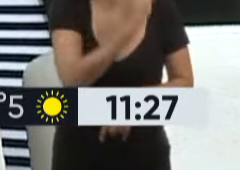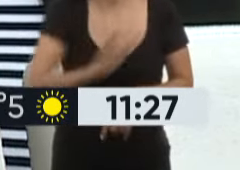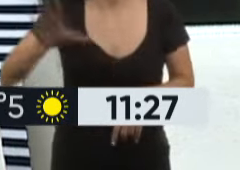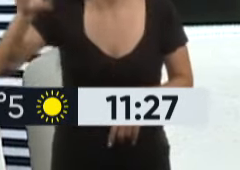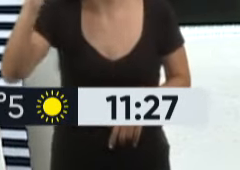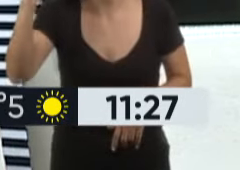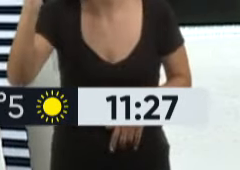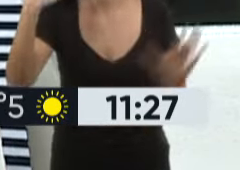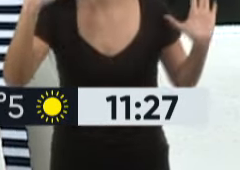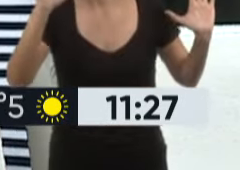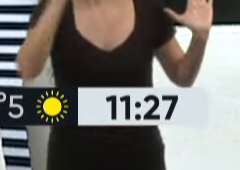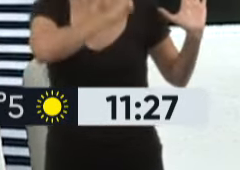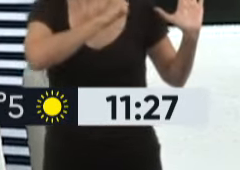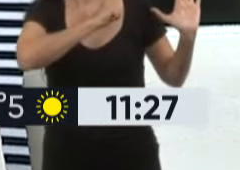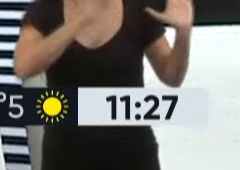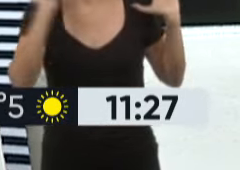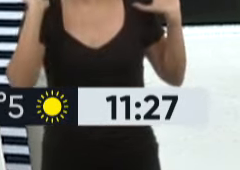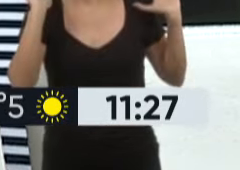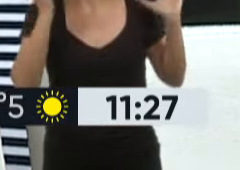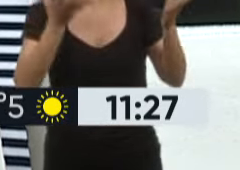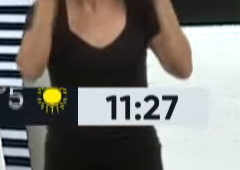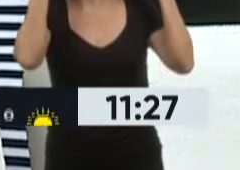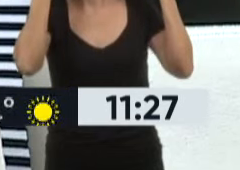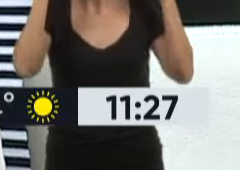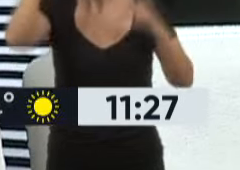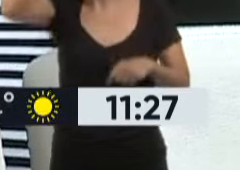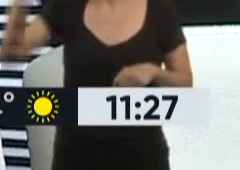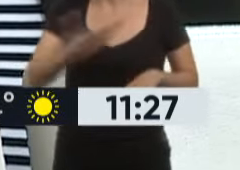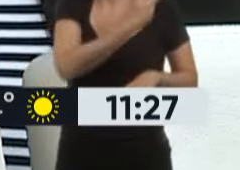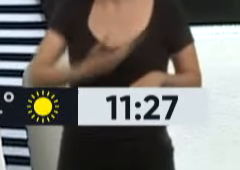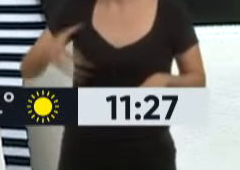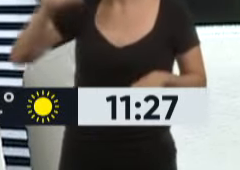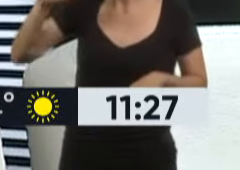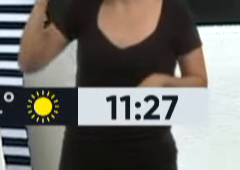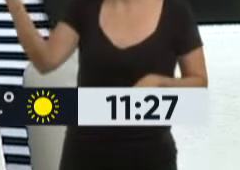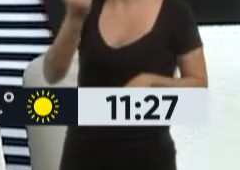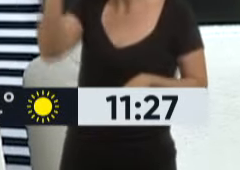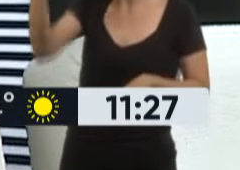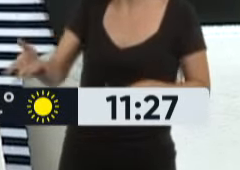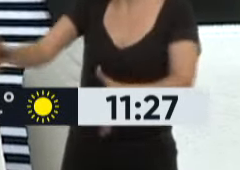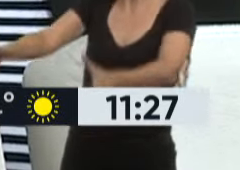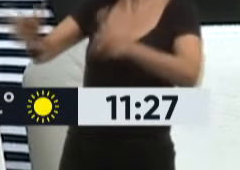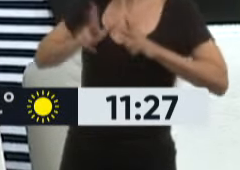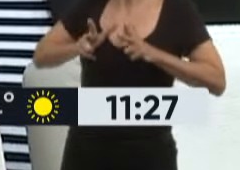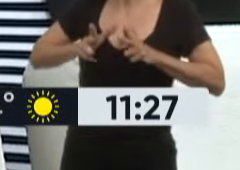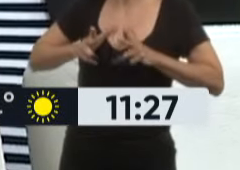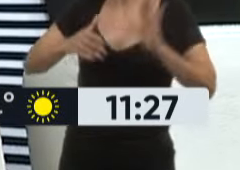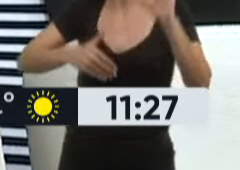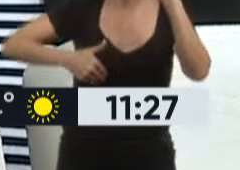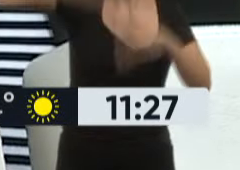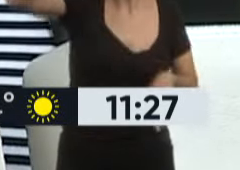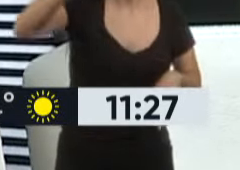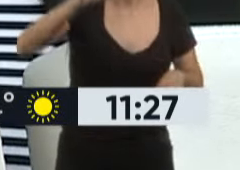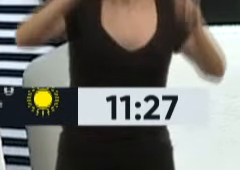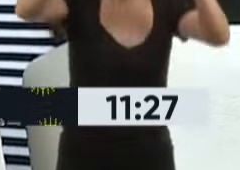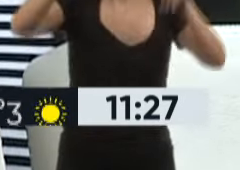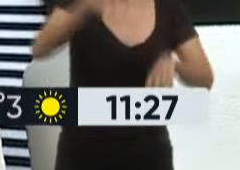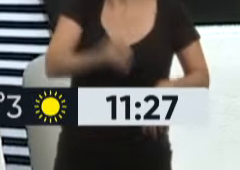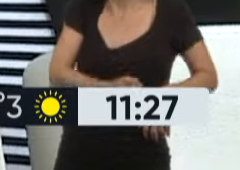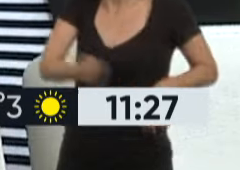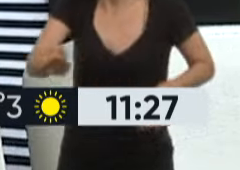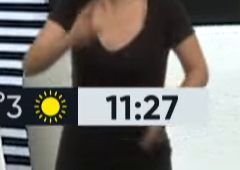no es una fuente pero importante y me dijo que la mayor parte del ajuste fiscal que